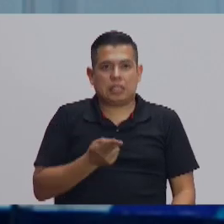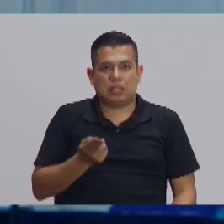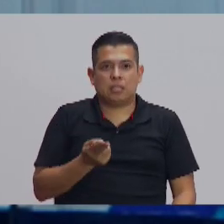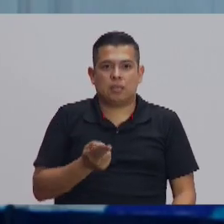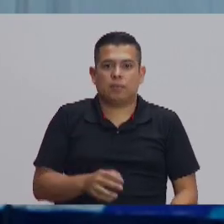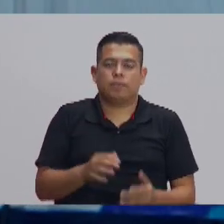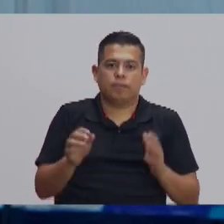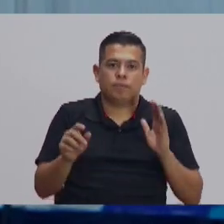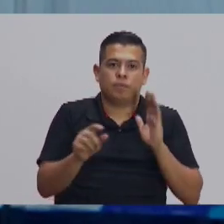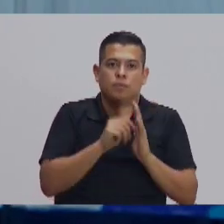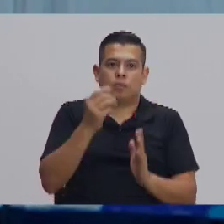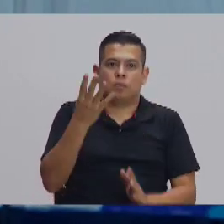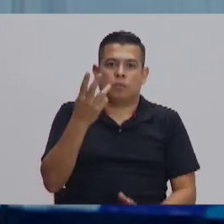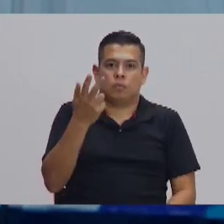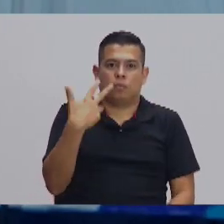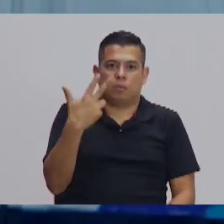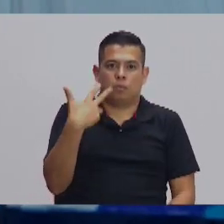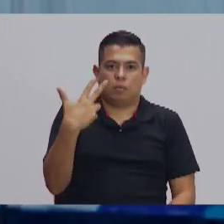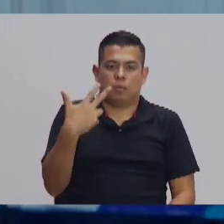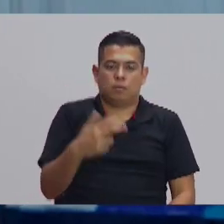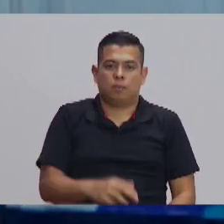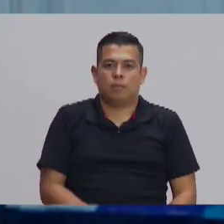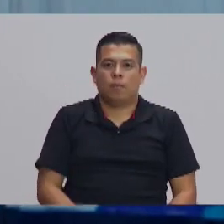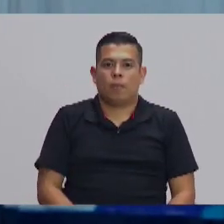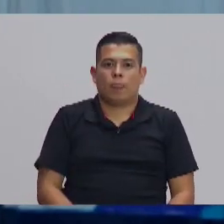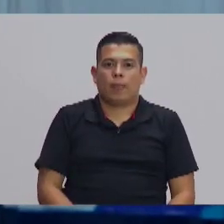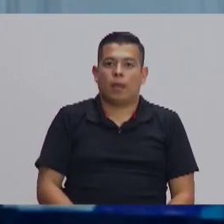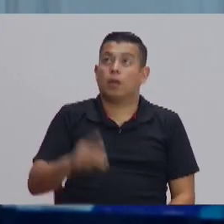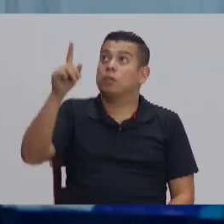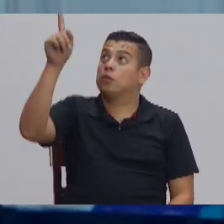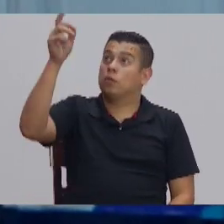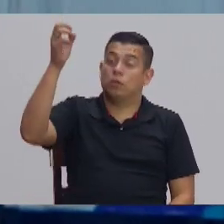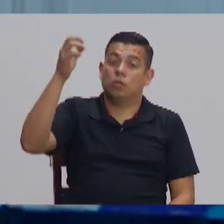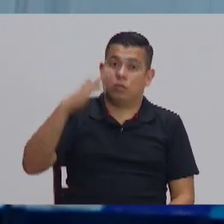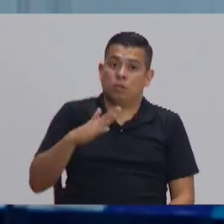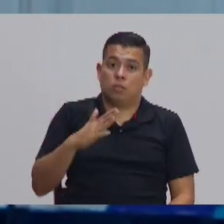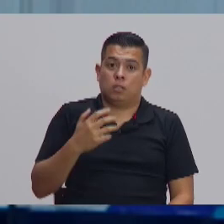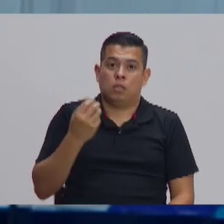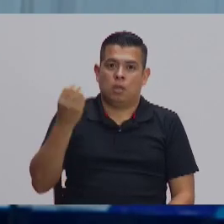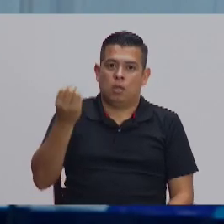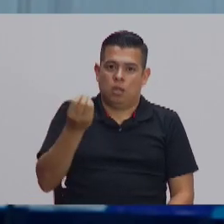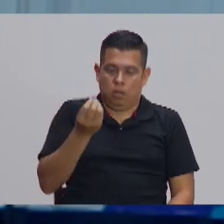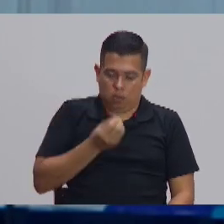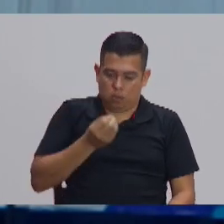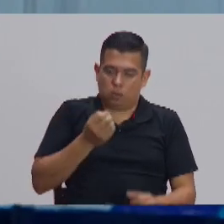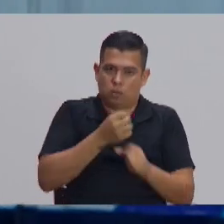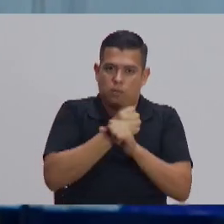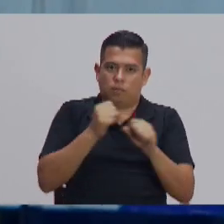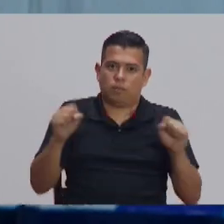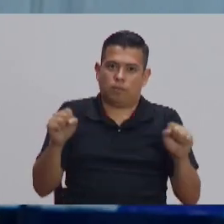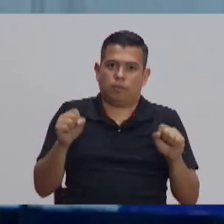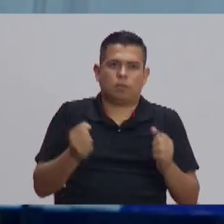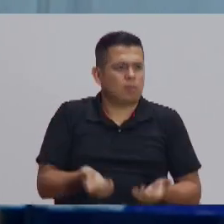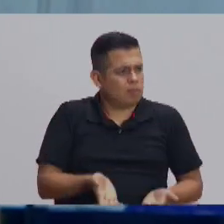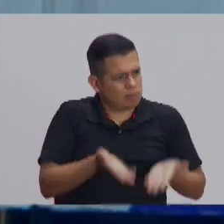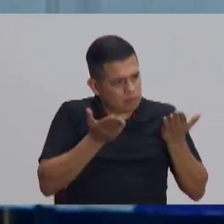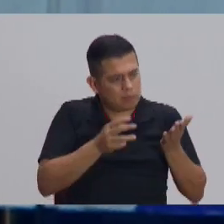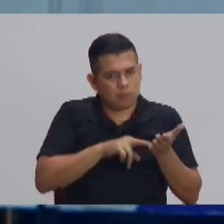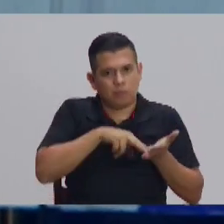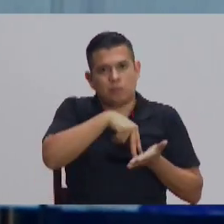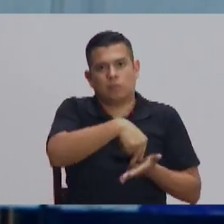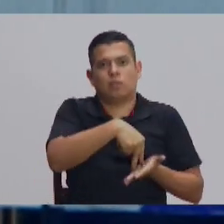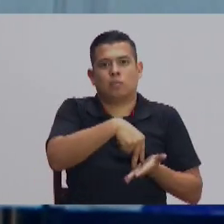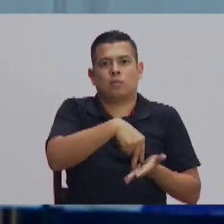mira en el 13 dice dios y nos da la salida levántate